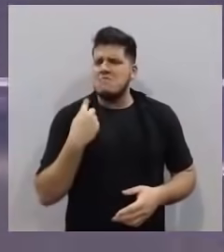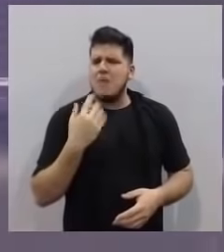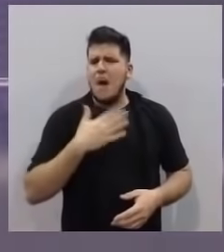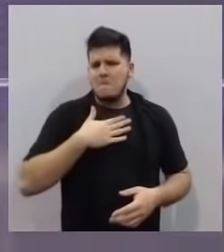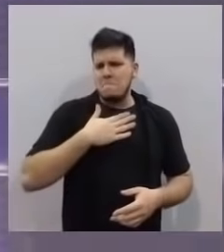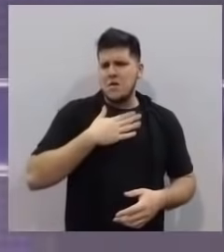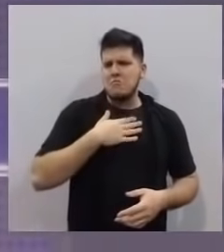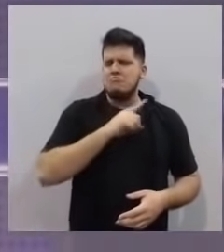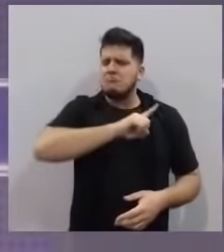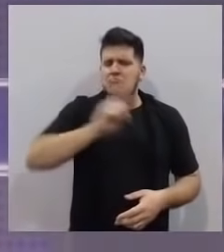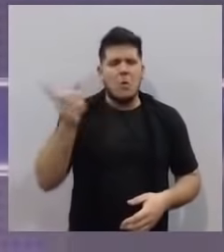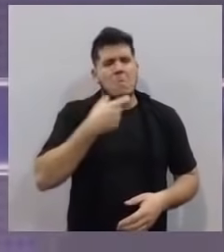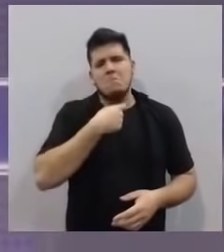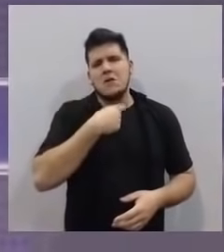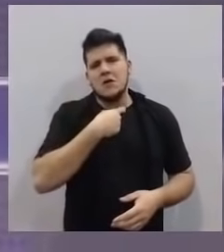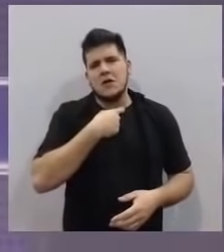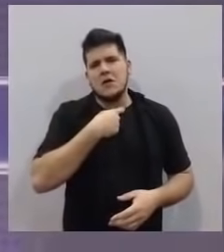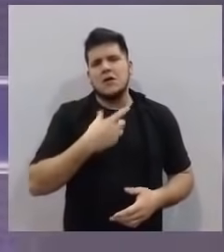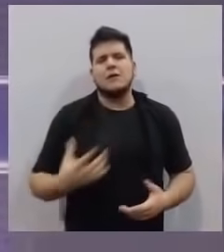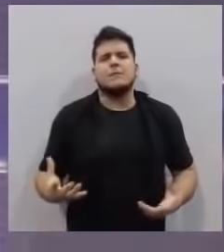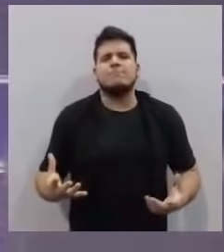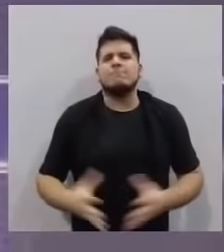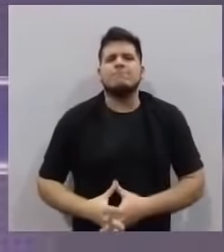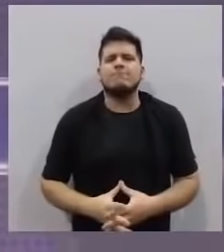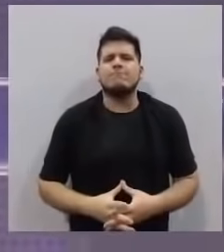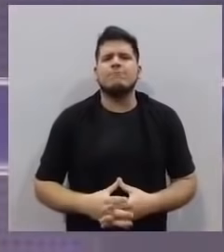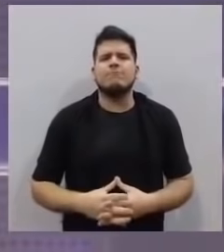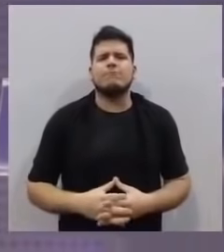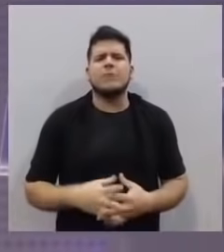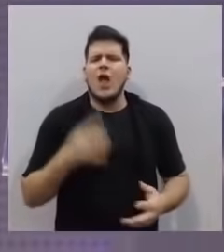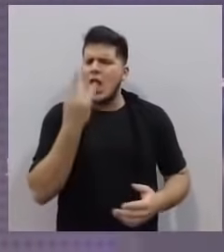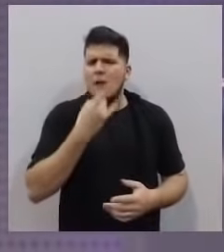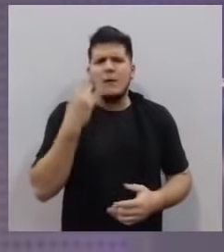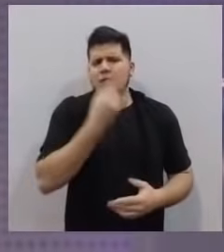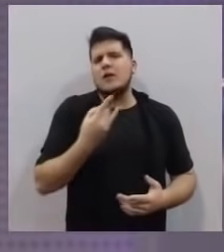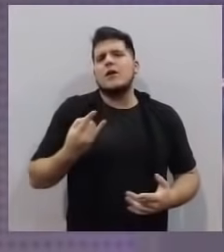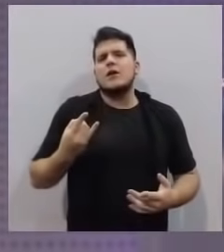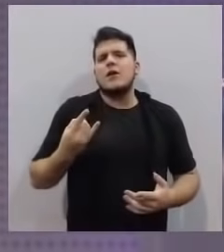hacerlo puedes administrar tu negocio porque él te bendice